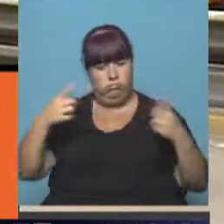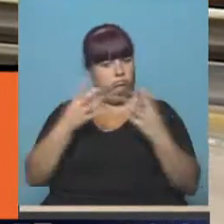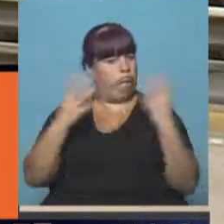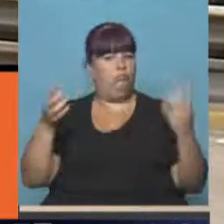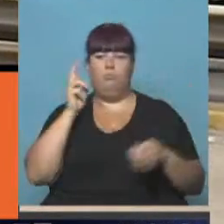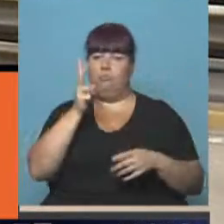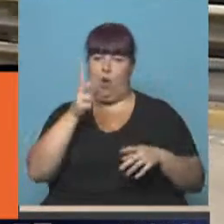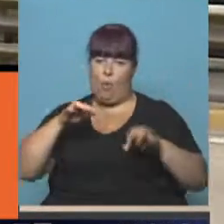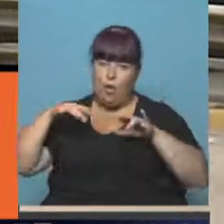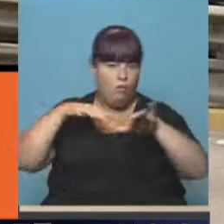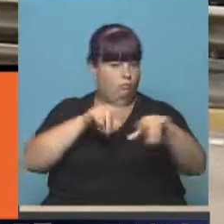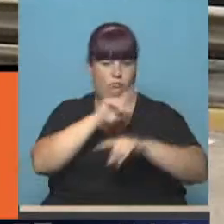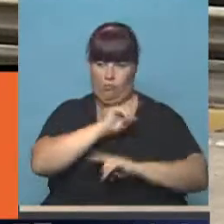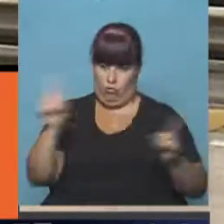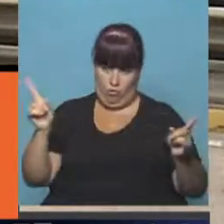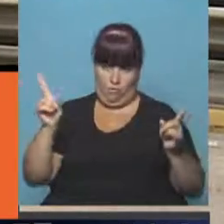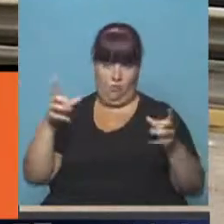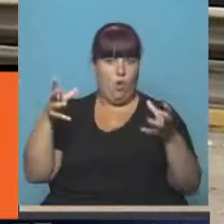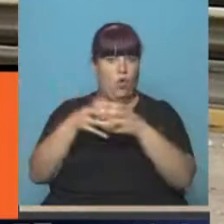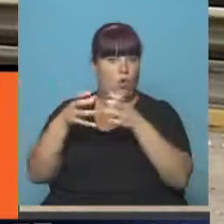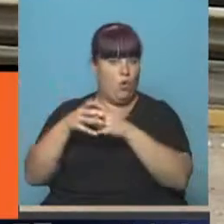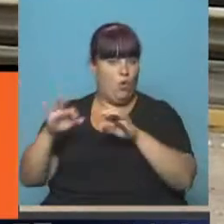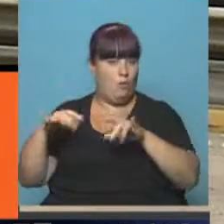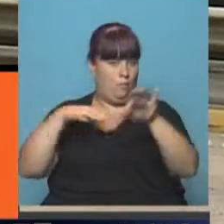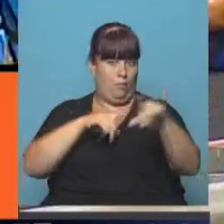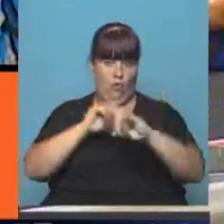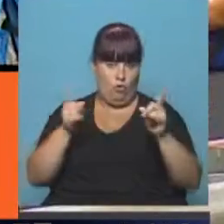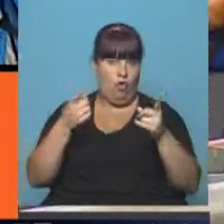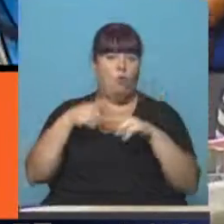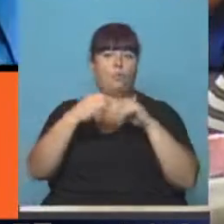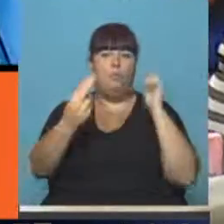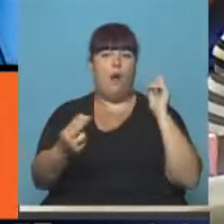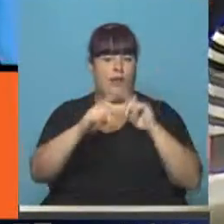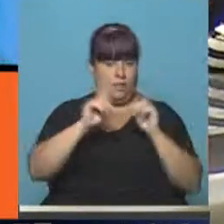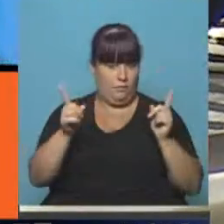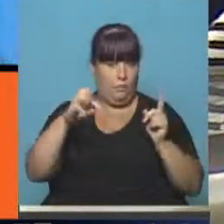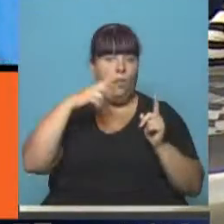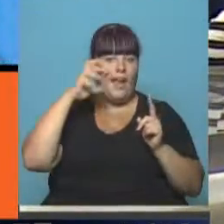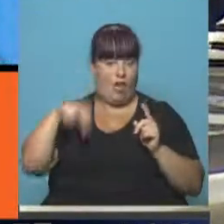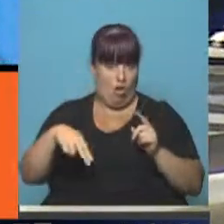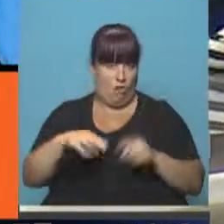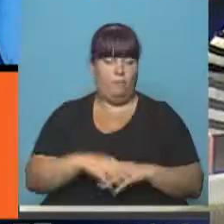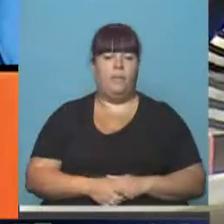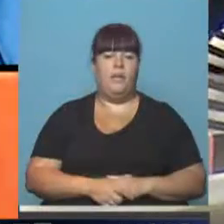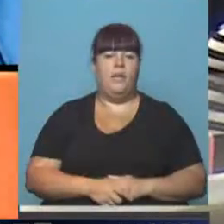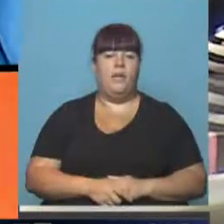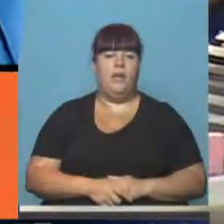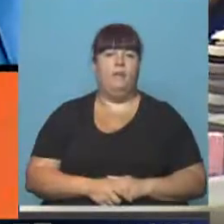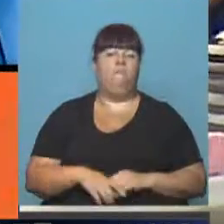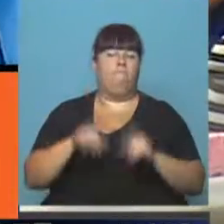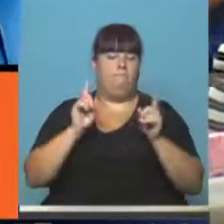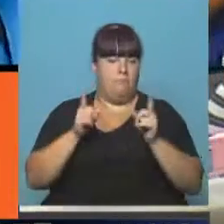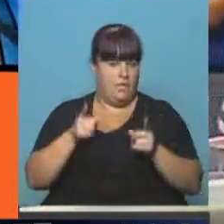impiden el avance de las distintas organizaciones sociales por el puente Pueyrredón, por lo